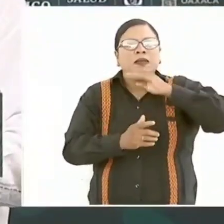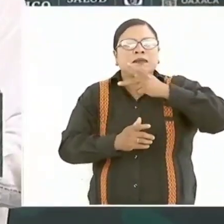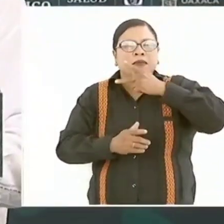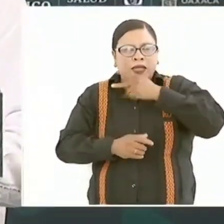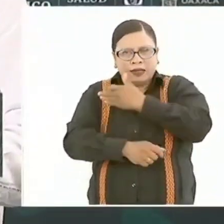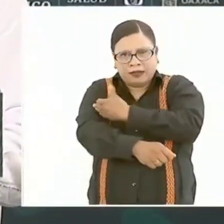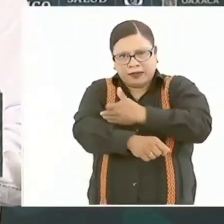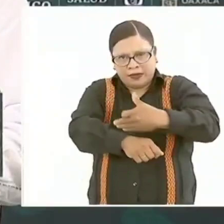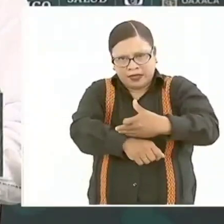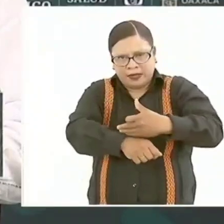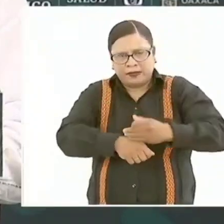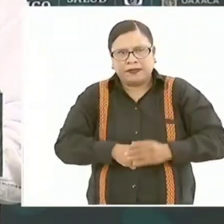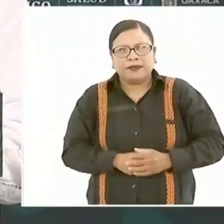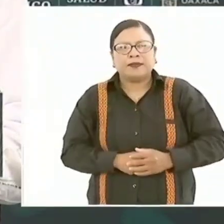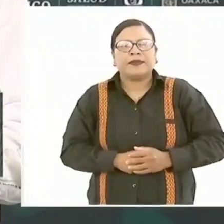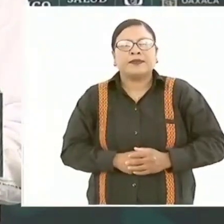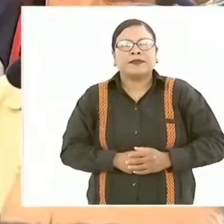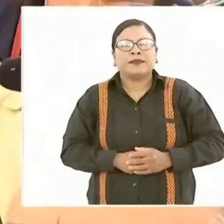de familia.